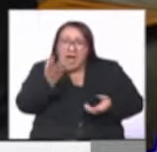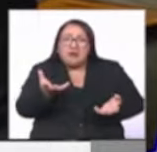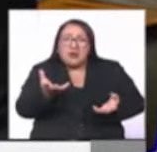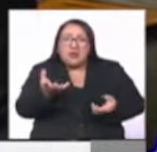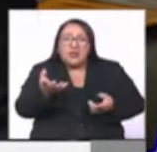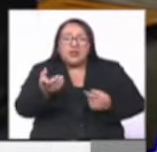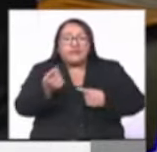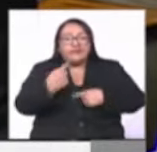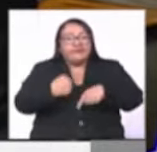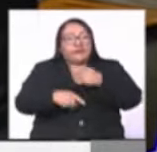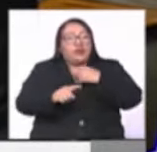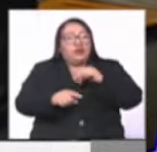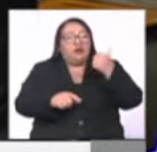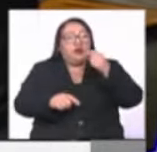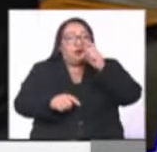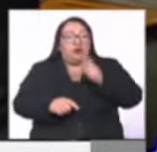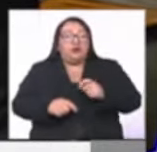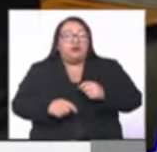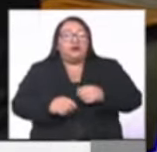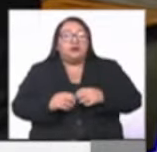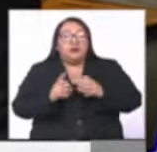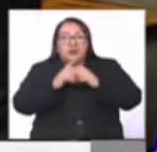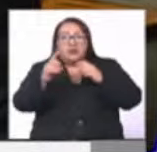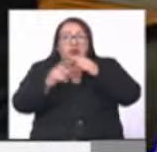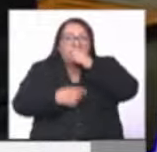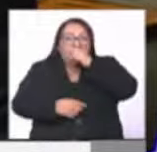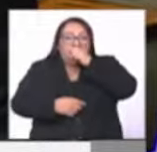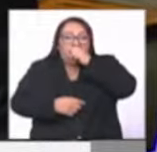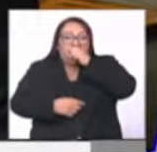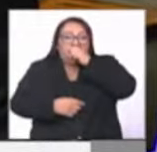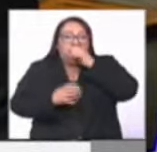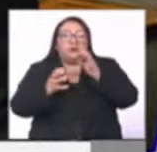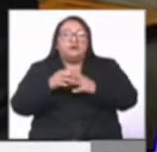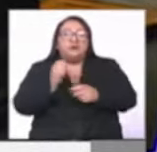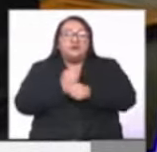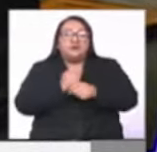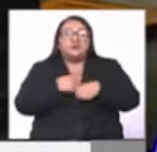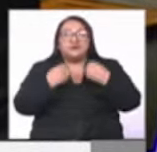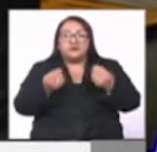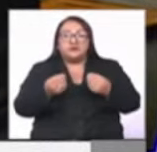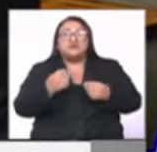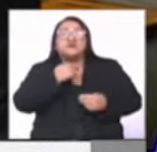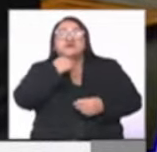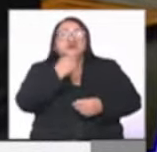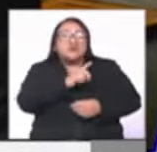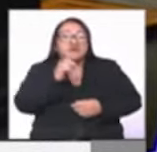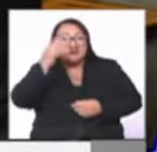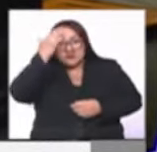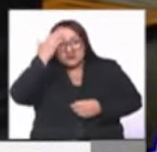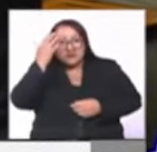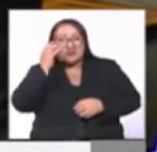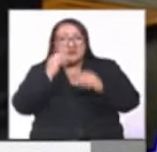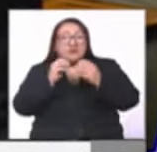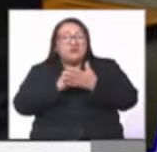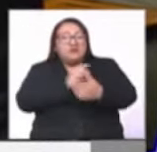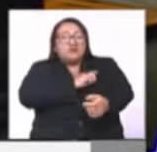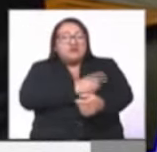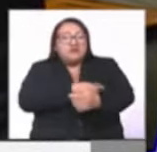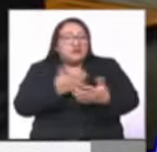suplido por voces lejanas como distantes a veces el territorio de la patria voces que cada día resuenan con más